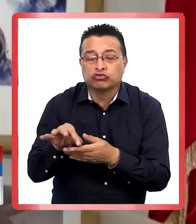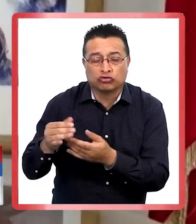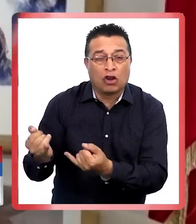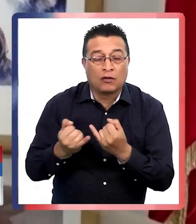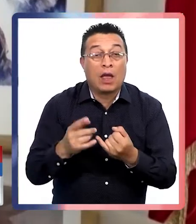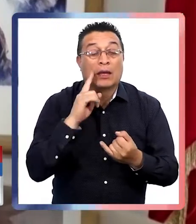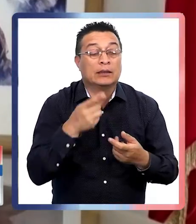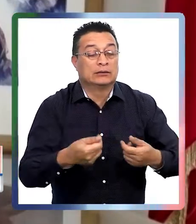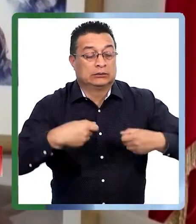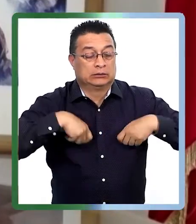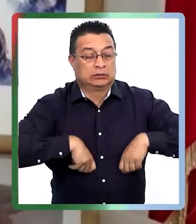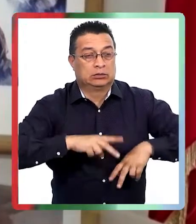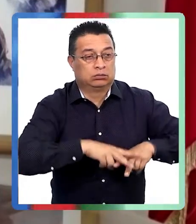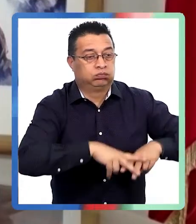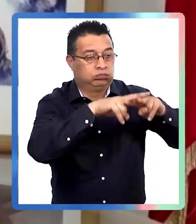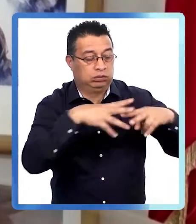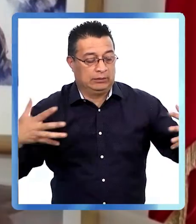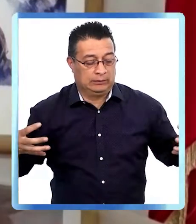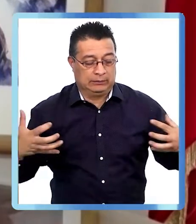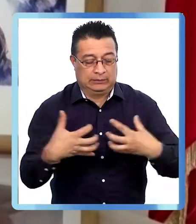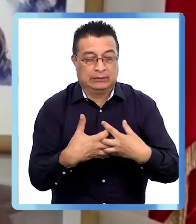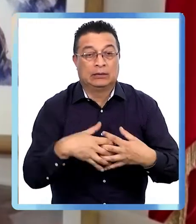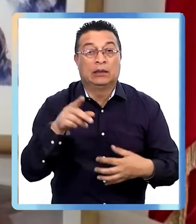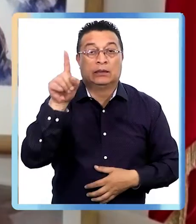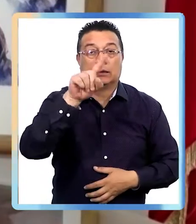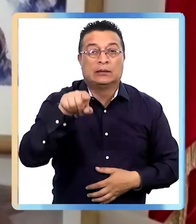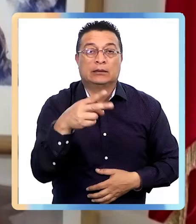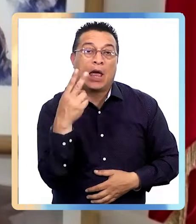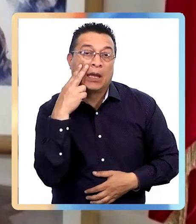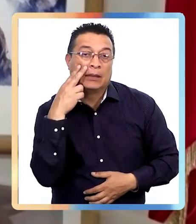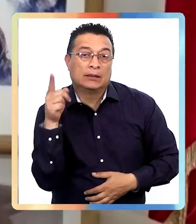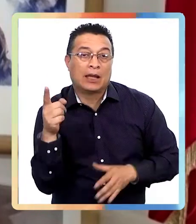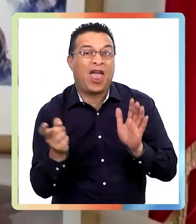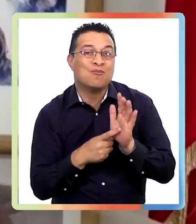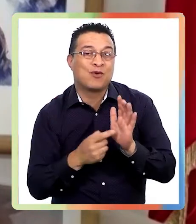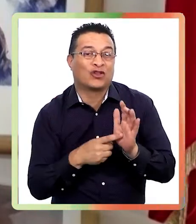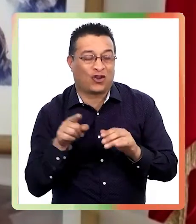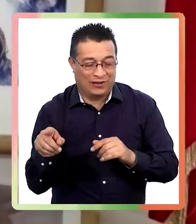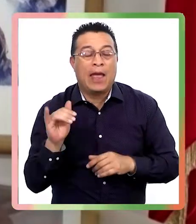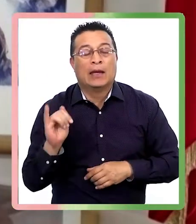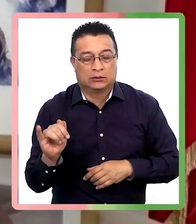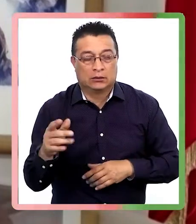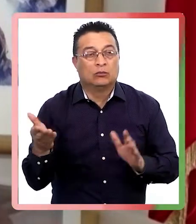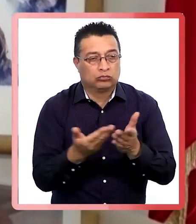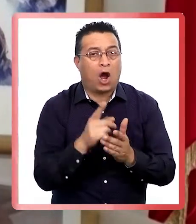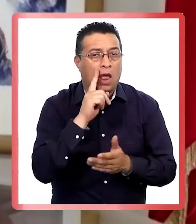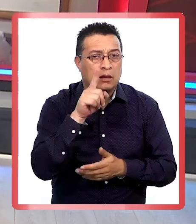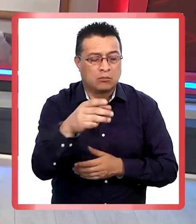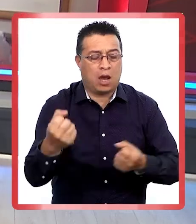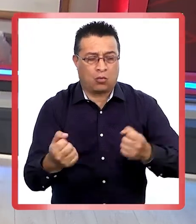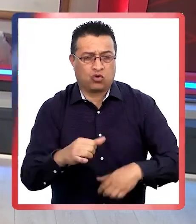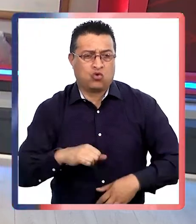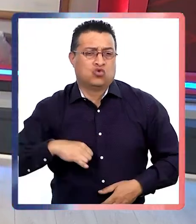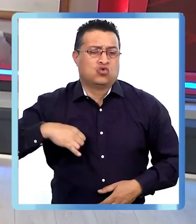toma básicamente ingreso y patrimonio. Va a cruzar información con impuestos internos a objeto de saber si el postulante tiene, por ejemplo,